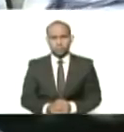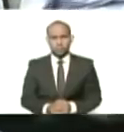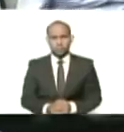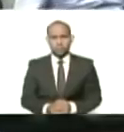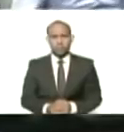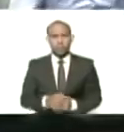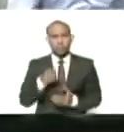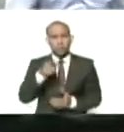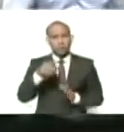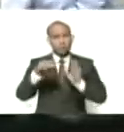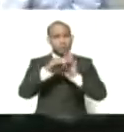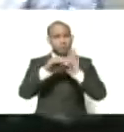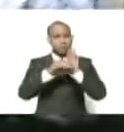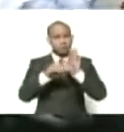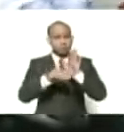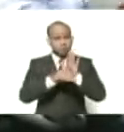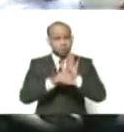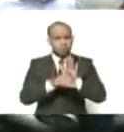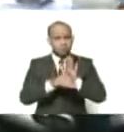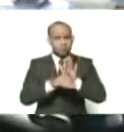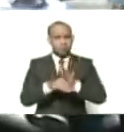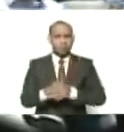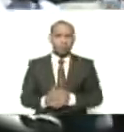Es la agenda, compañera.